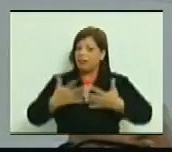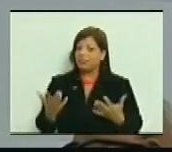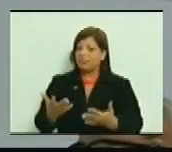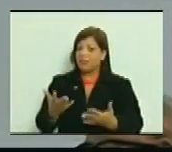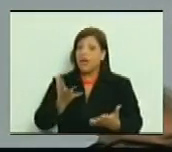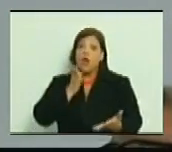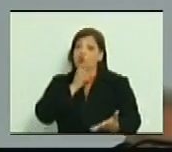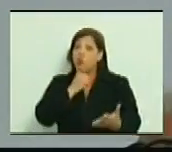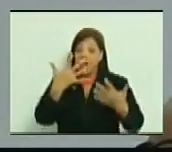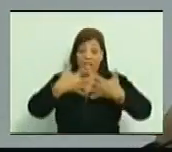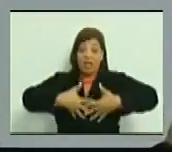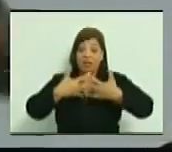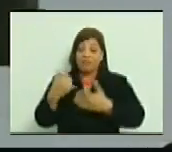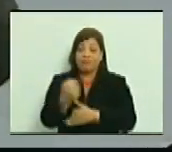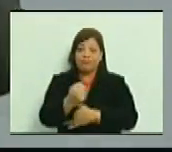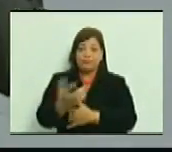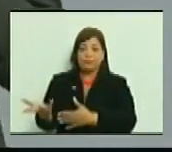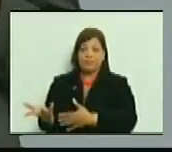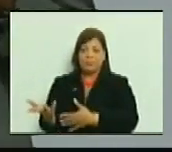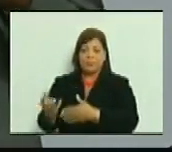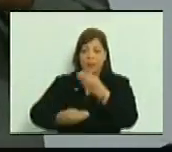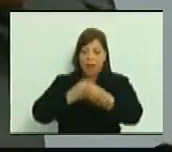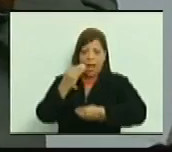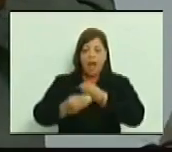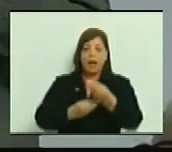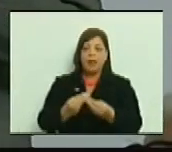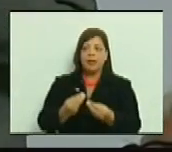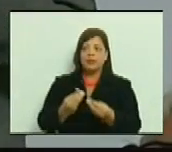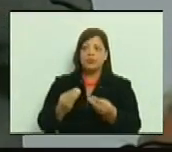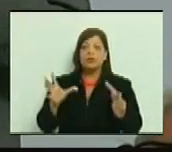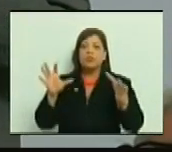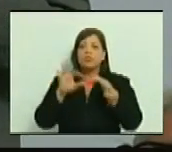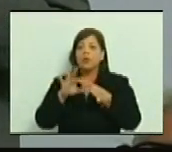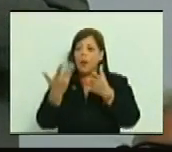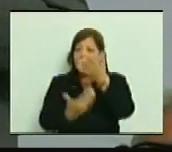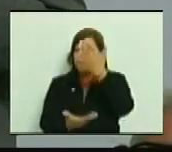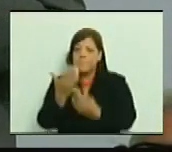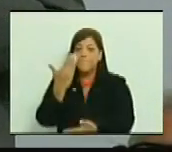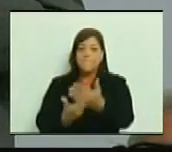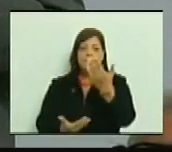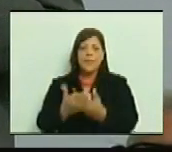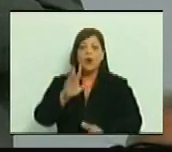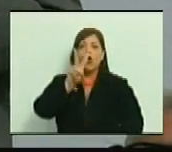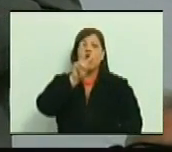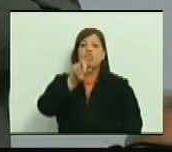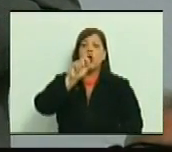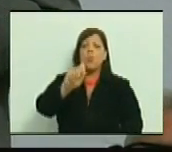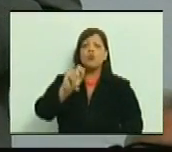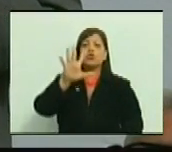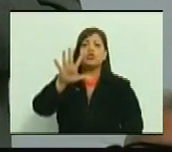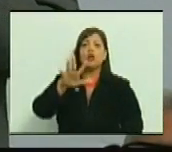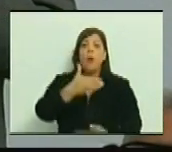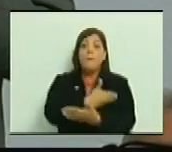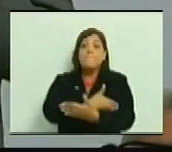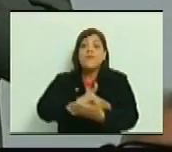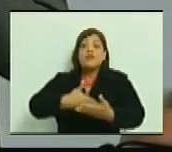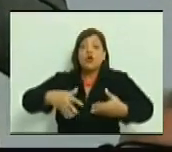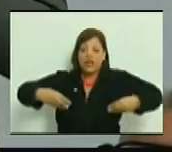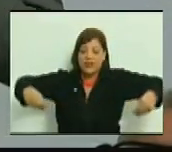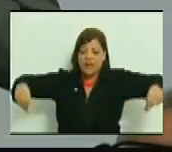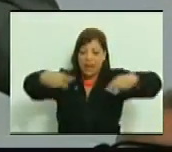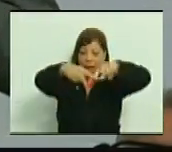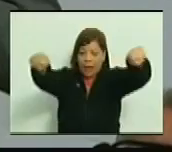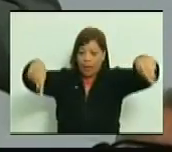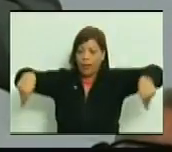nada. Nosotros esa acción que hemos hecho de colocar en manos de nuestros campesinos 2.5 millones de hectáreas, tenemos que verle el